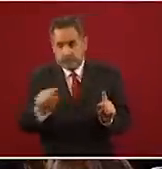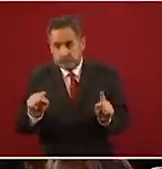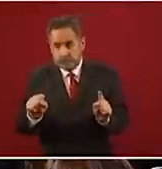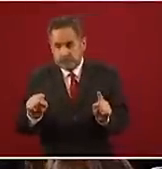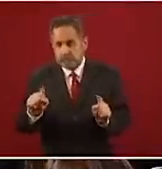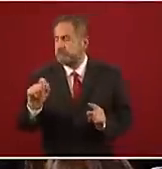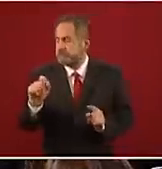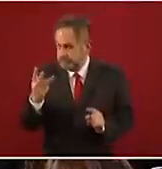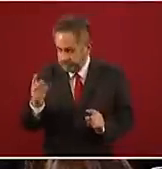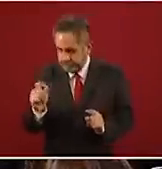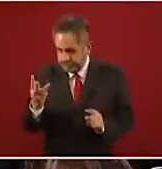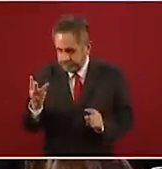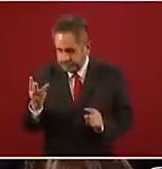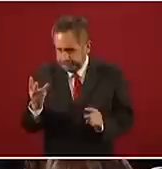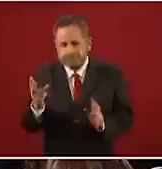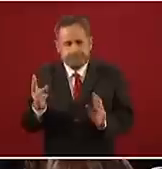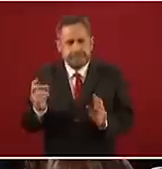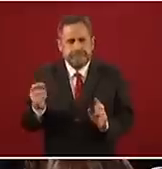23.